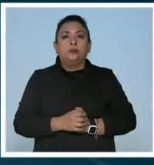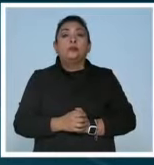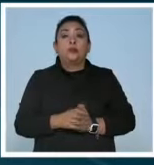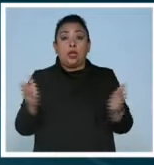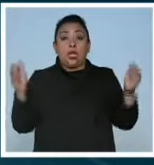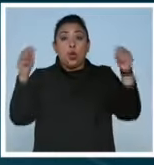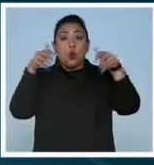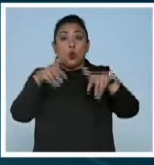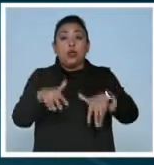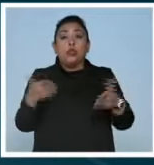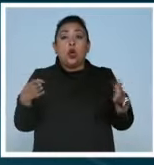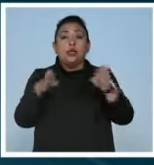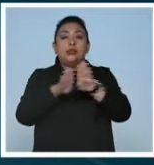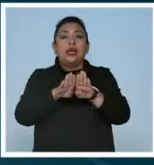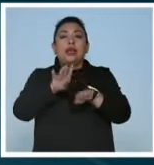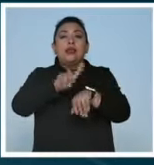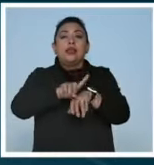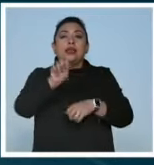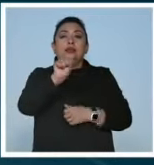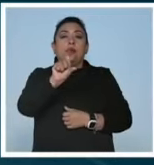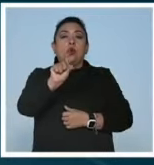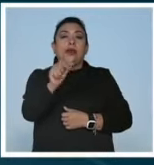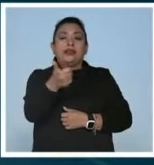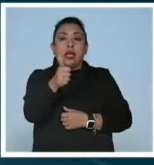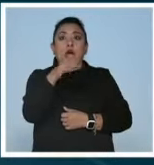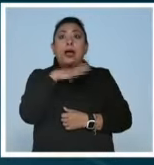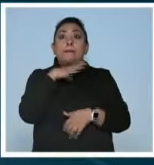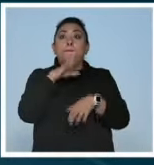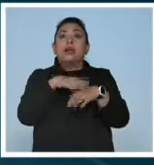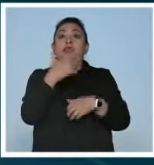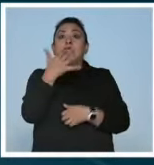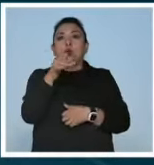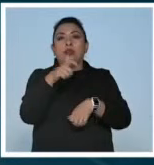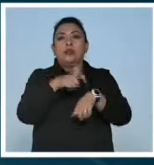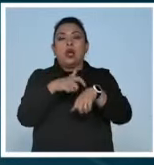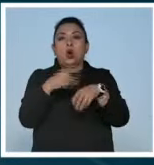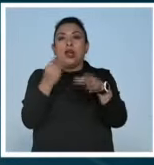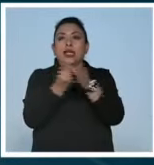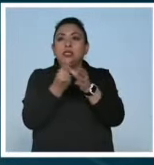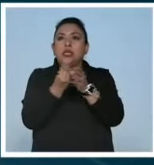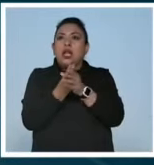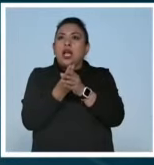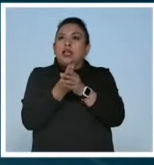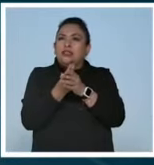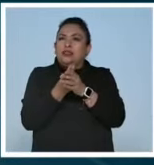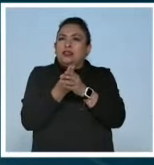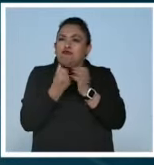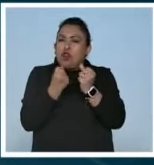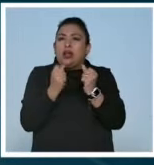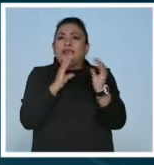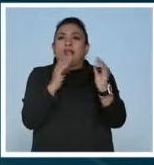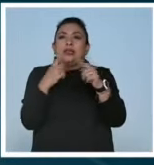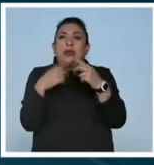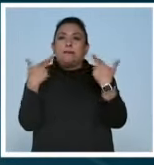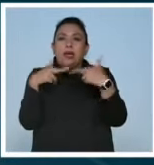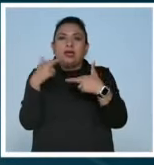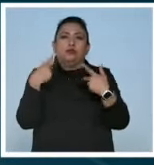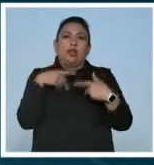El encuentro, que concluirá el sábado 20 de agosto, contará con más de 50 horas de clases intensivas impartidas por maestros